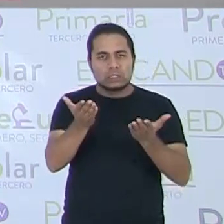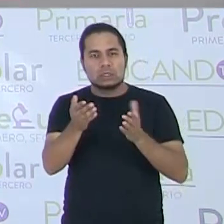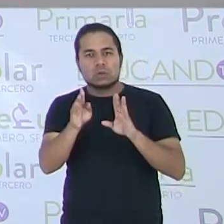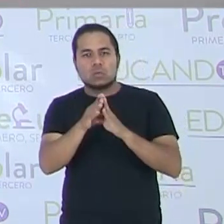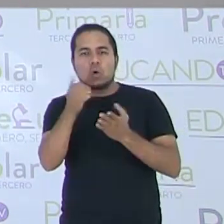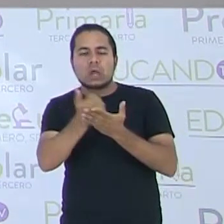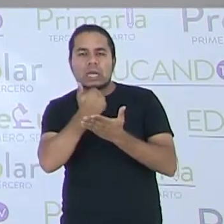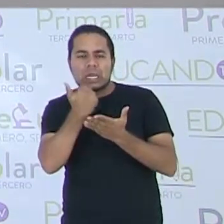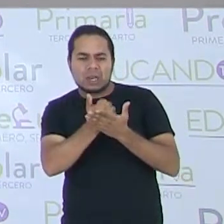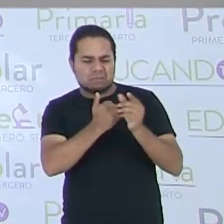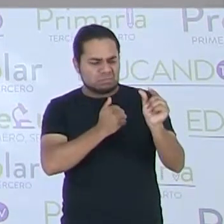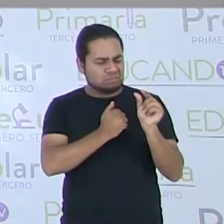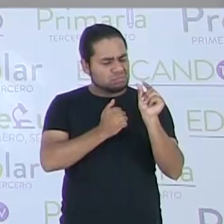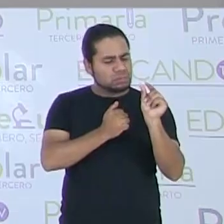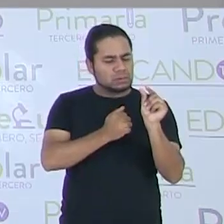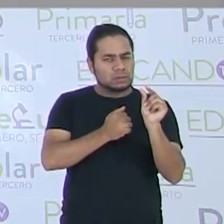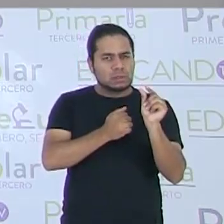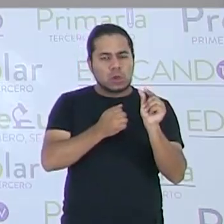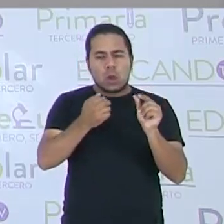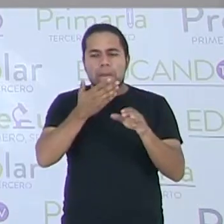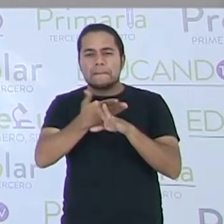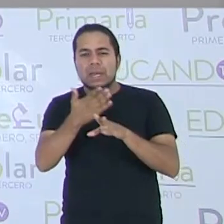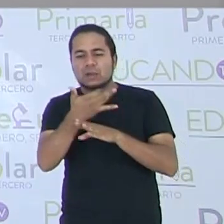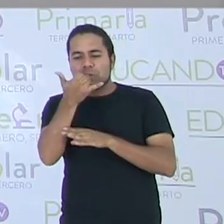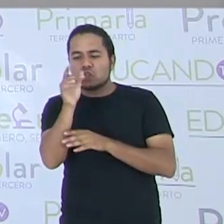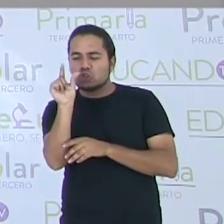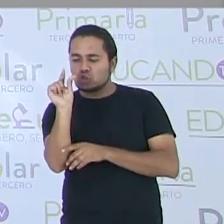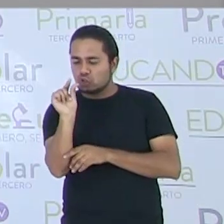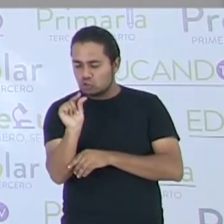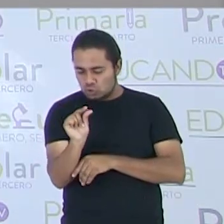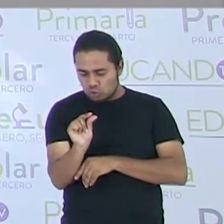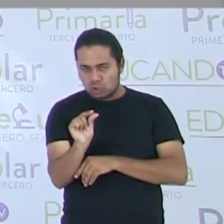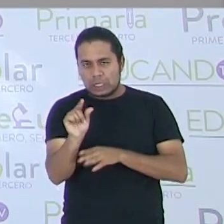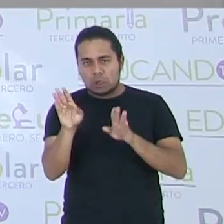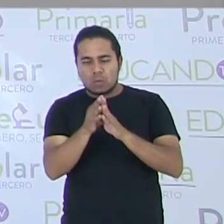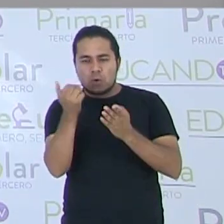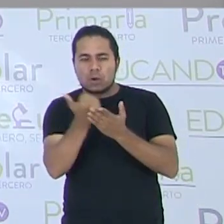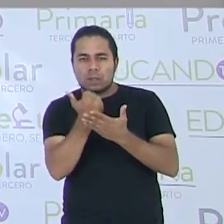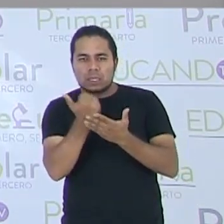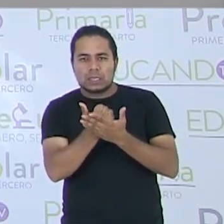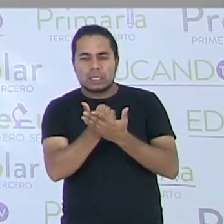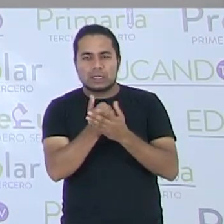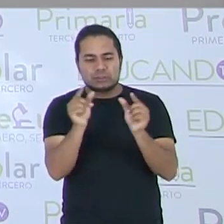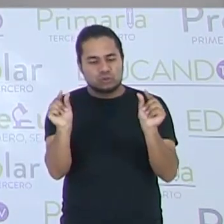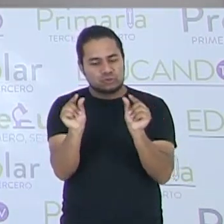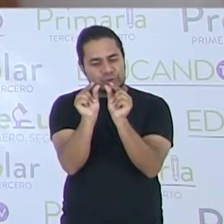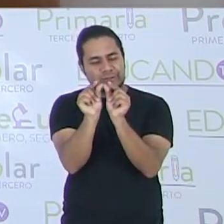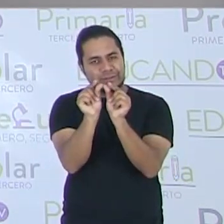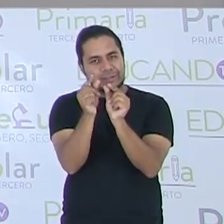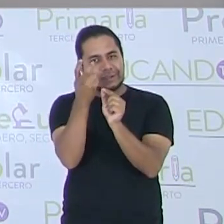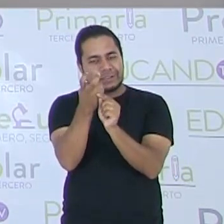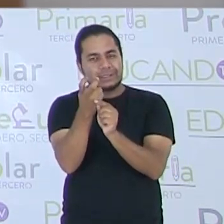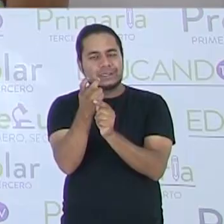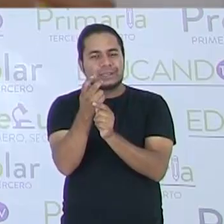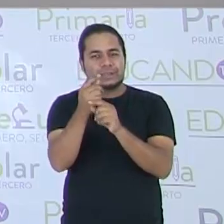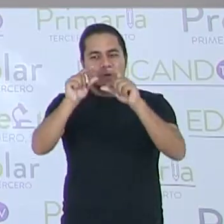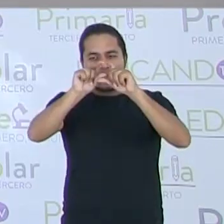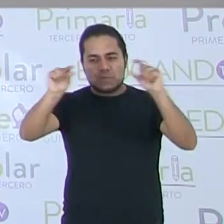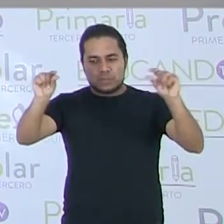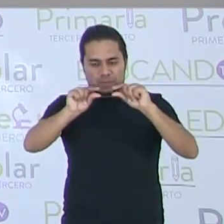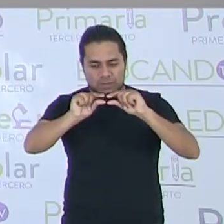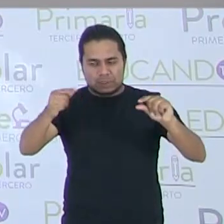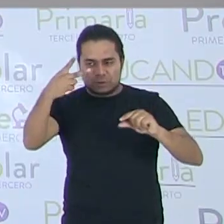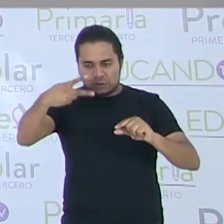del arroz, ¿sí? Dice, era blanco y pequeñito como el grano del arroz. Todos estos dos